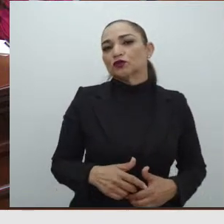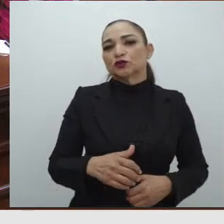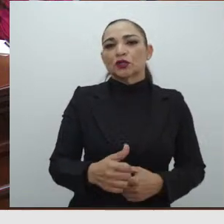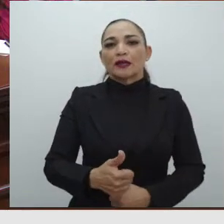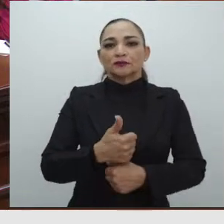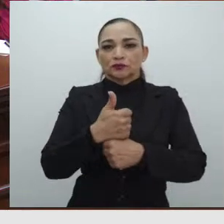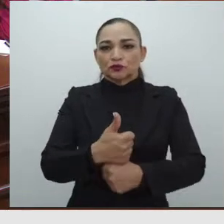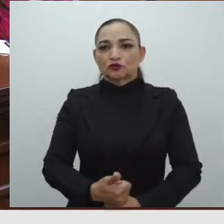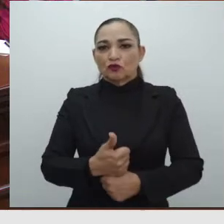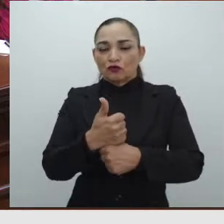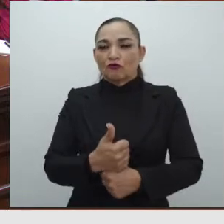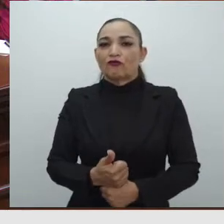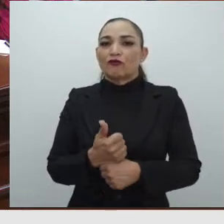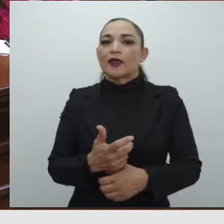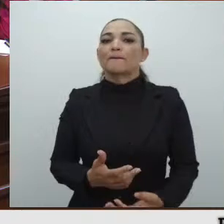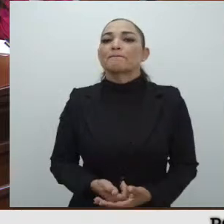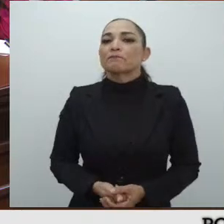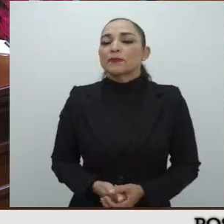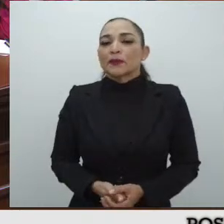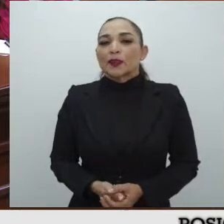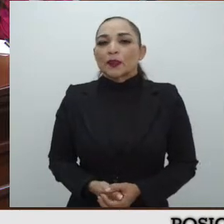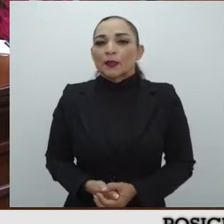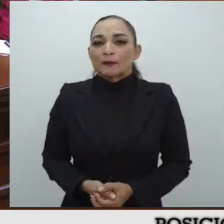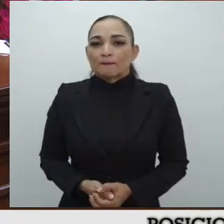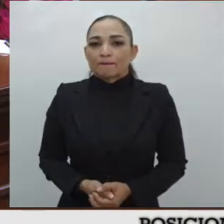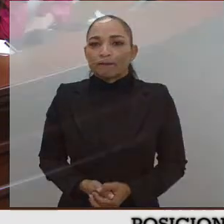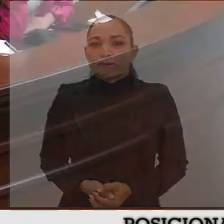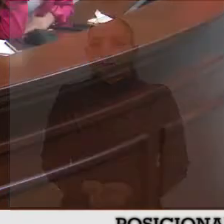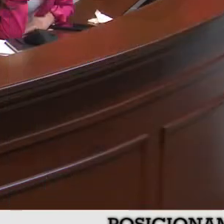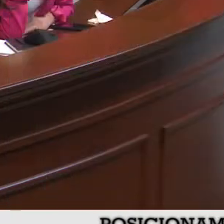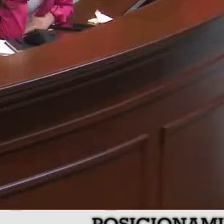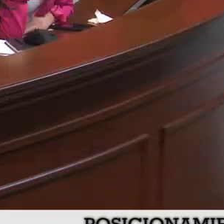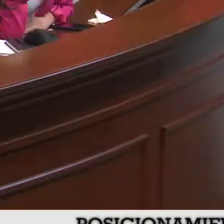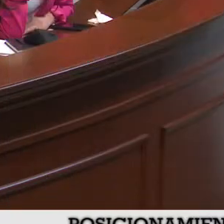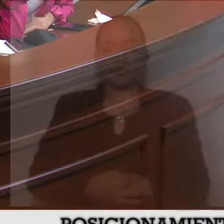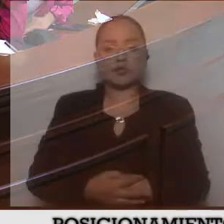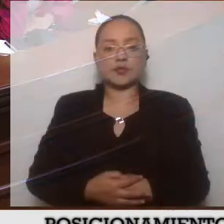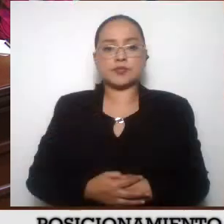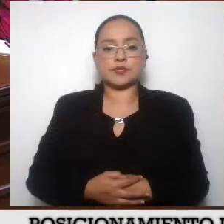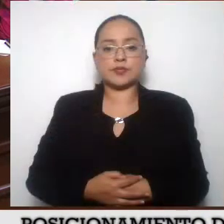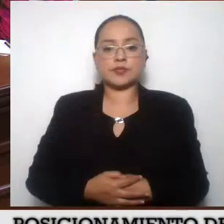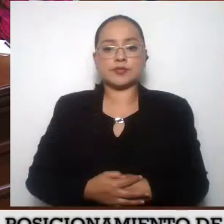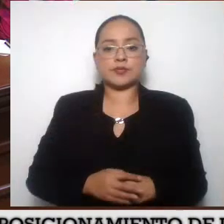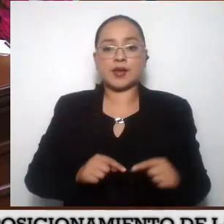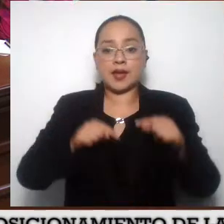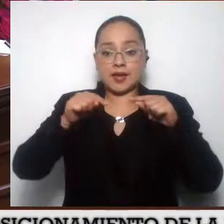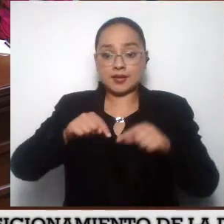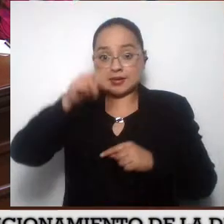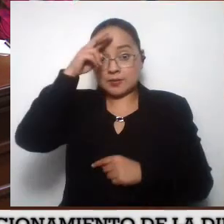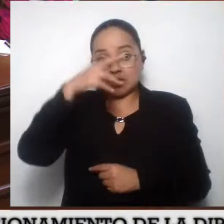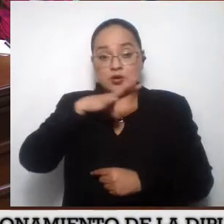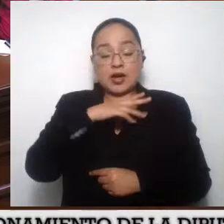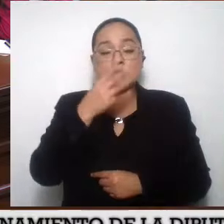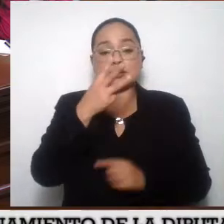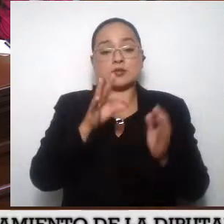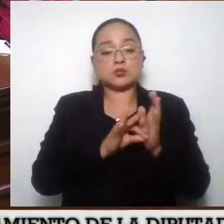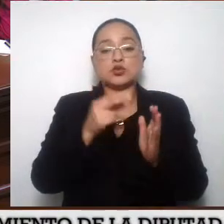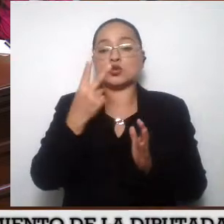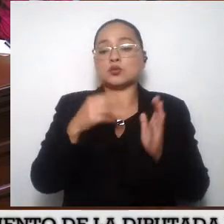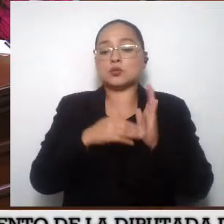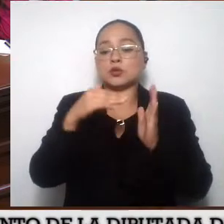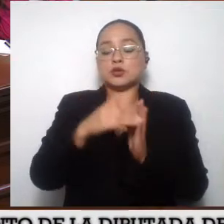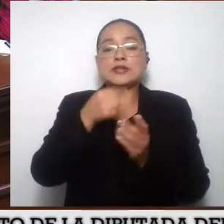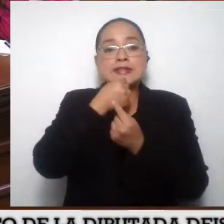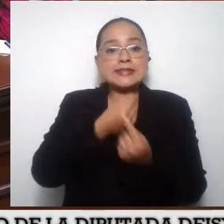La realidad que vivimos es otra. En México hay 3.2 millones de niños y